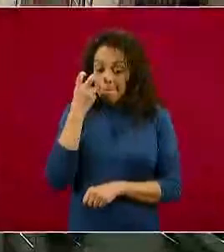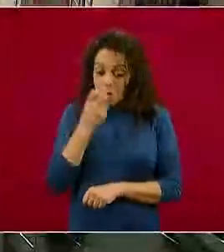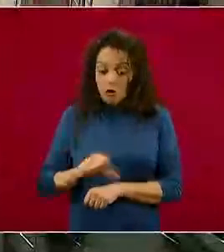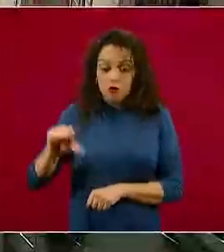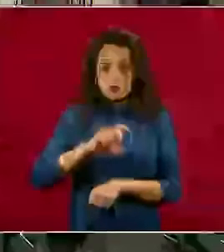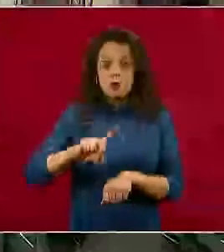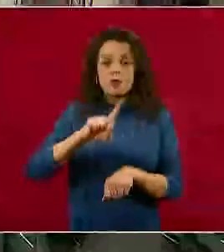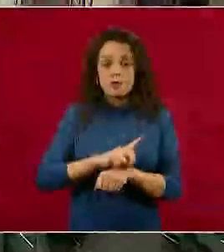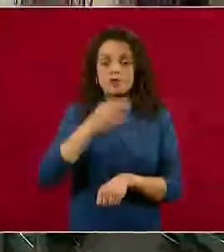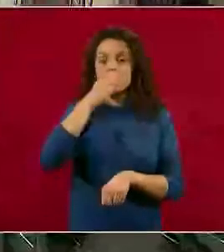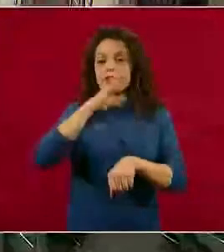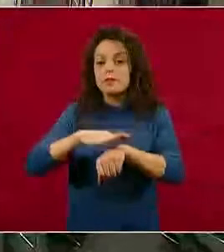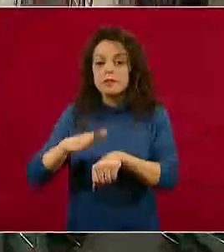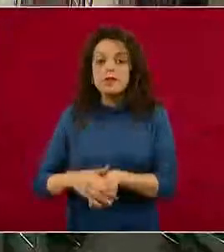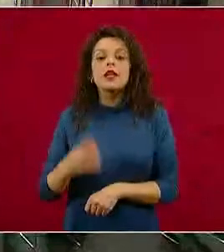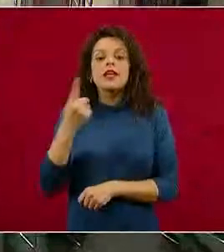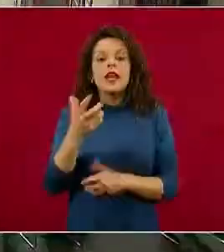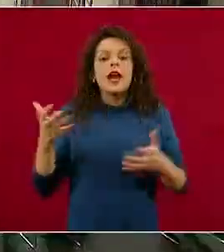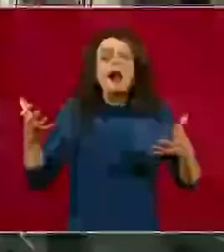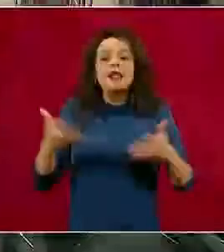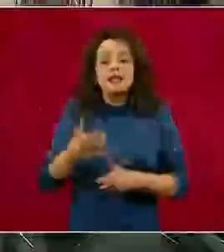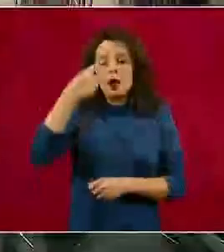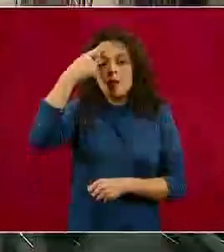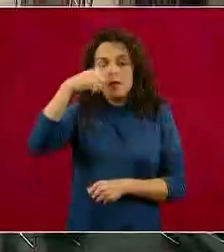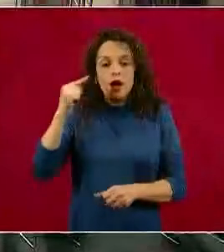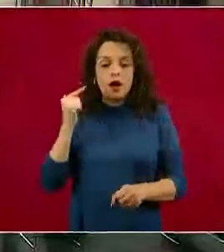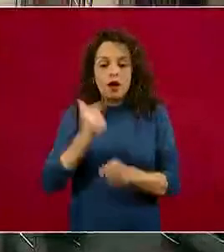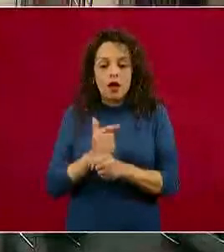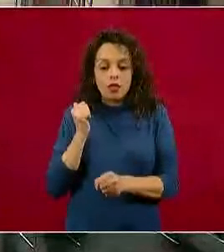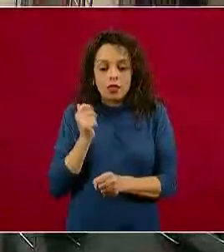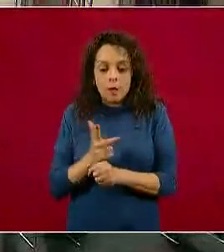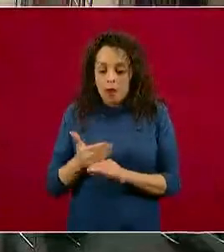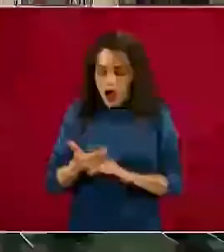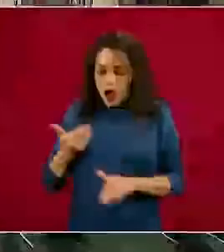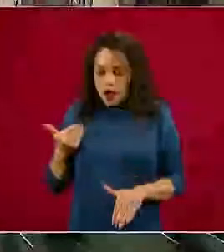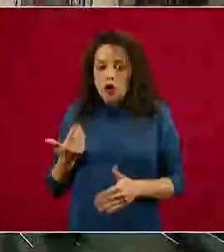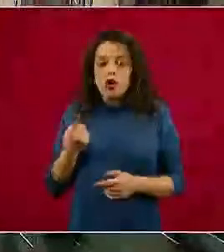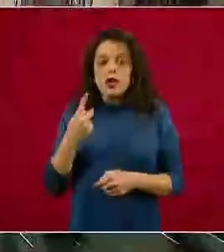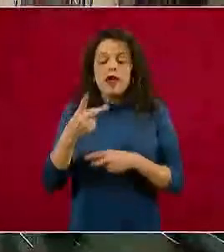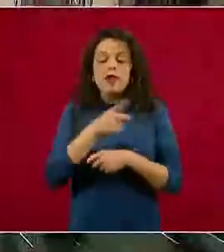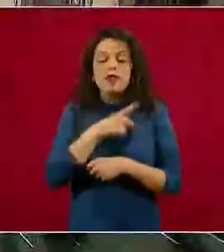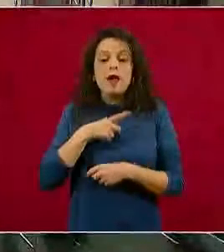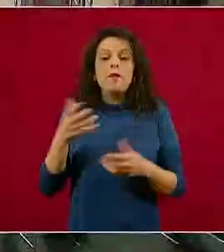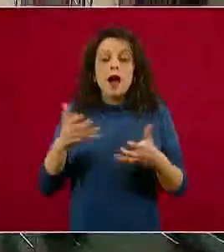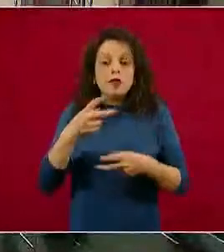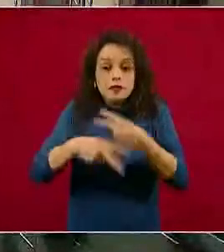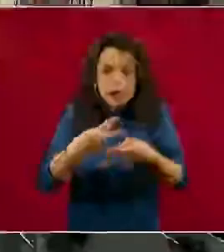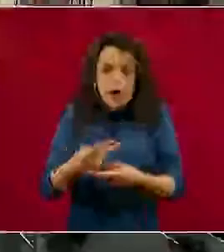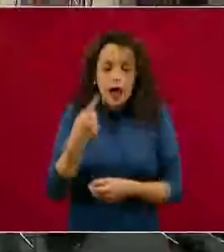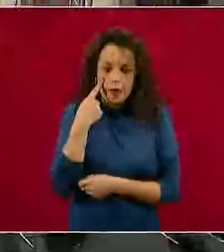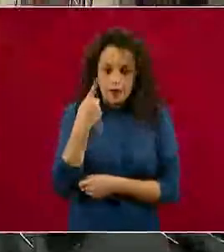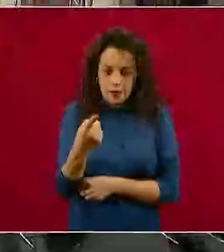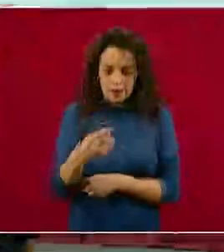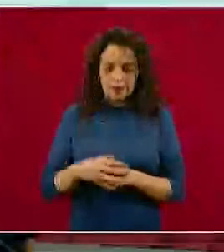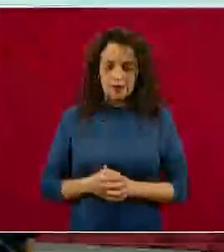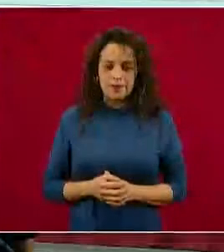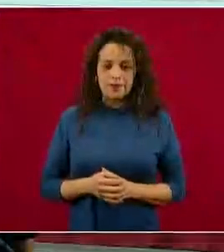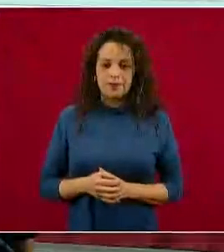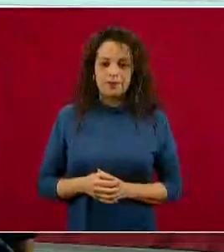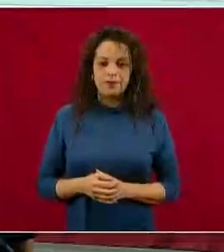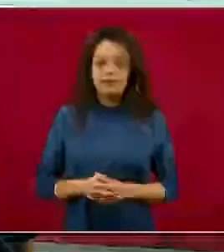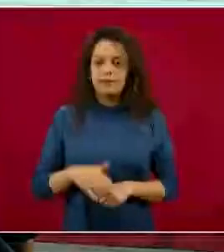población para que esto suceda, para que se detecte a tiempo. La siguiente, por favor. Lo más importante